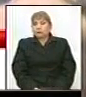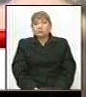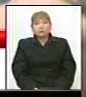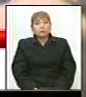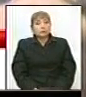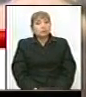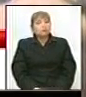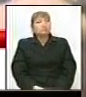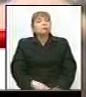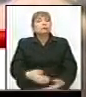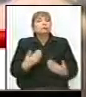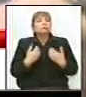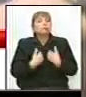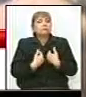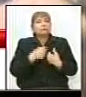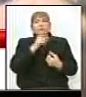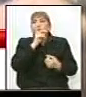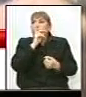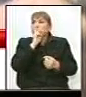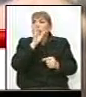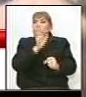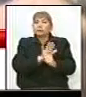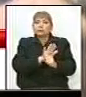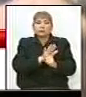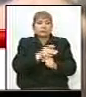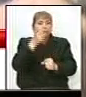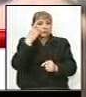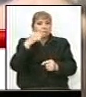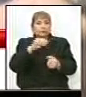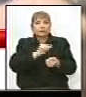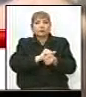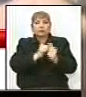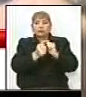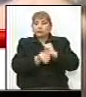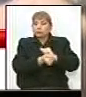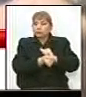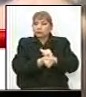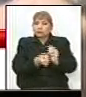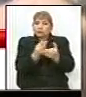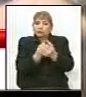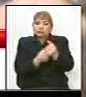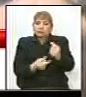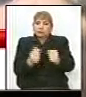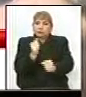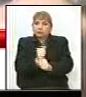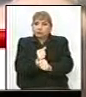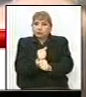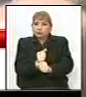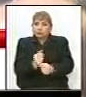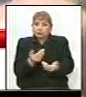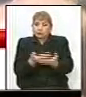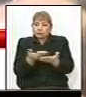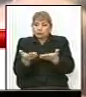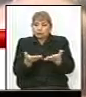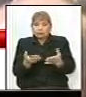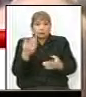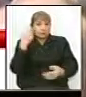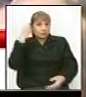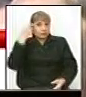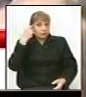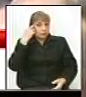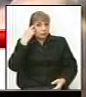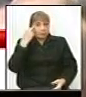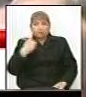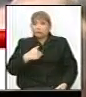Tenemos el compromiso democrático de trabajar para cambiar el escenario de desconfianza de la población hacia la clase política de